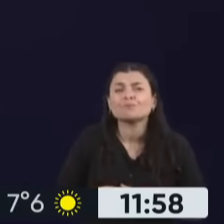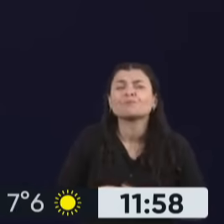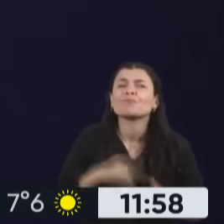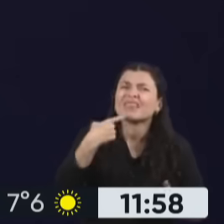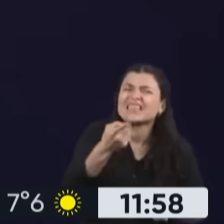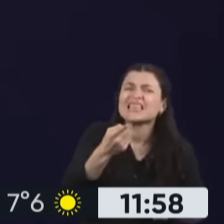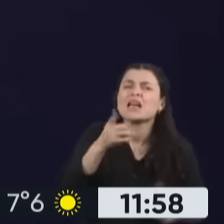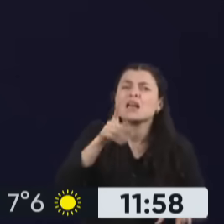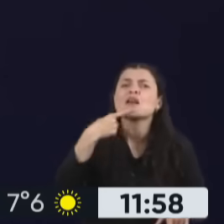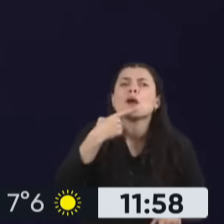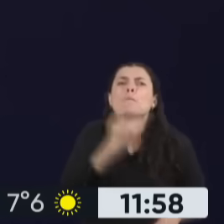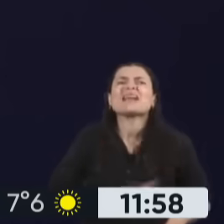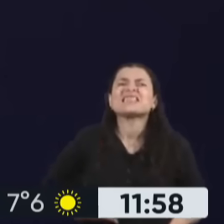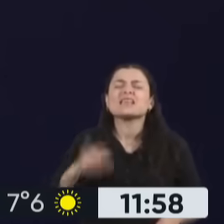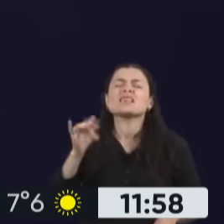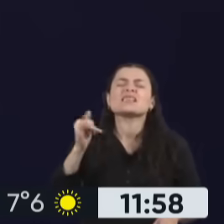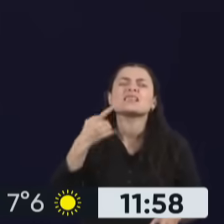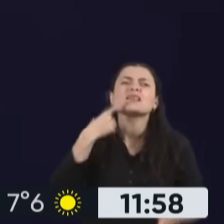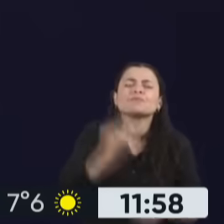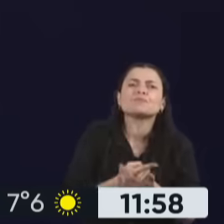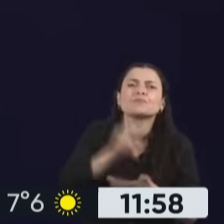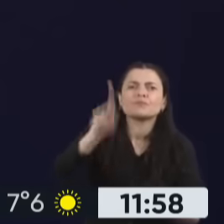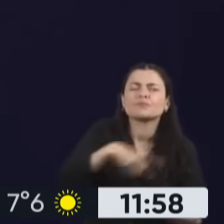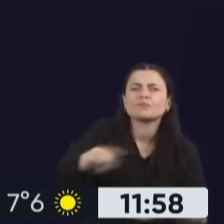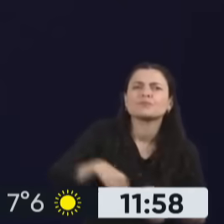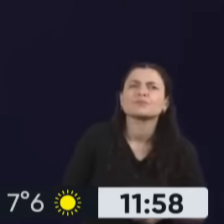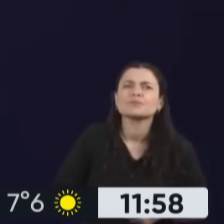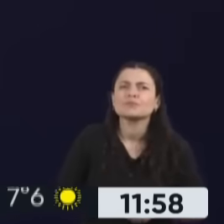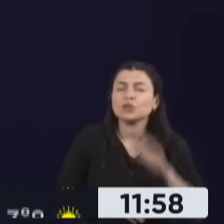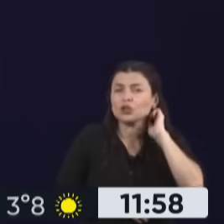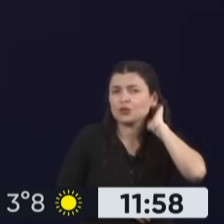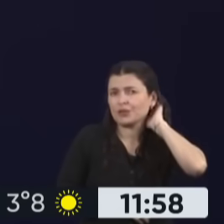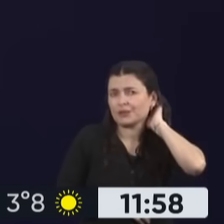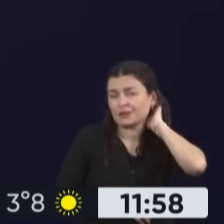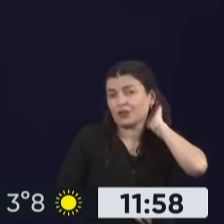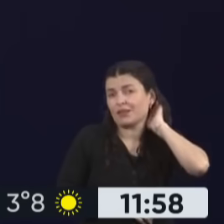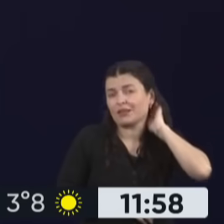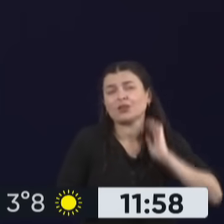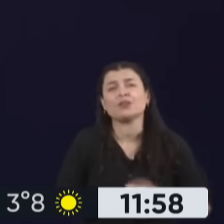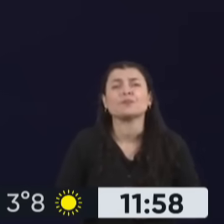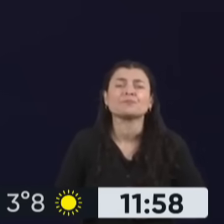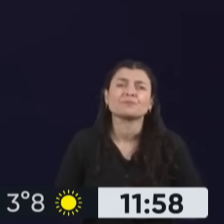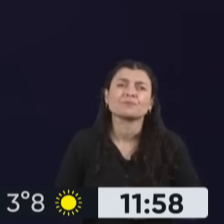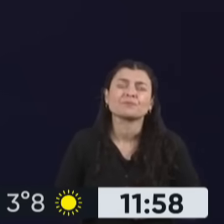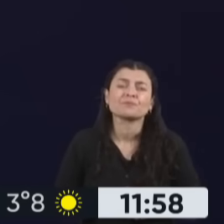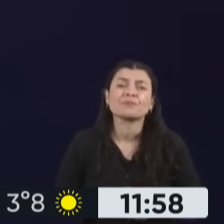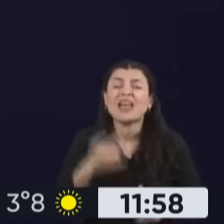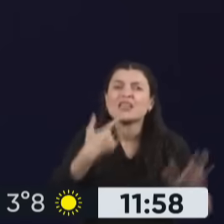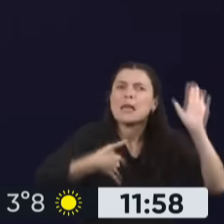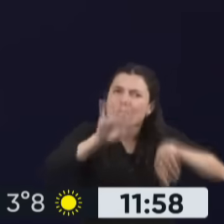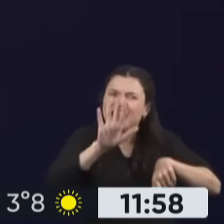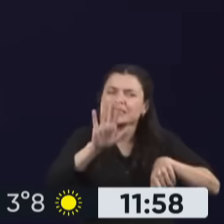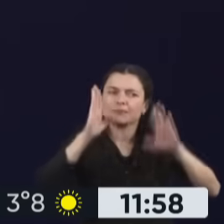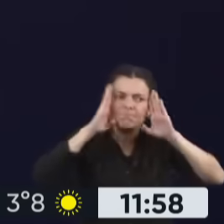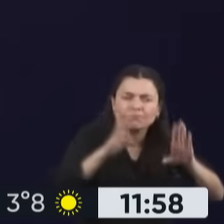de vetar es siempre y en todo lugar lo que atenta contra el equilibrio fiscal. Más aún cuando